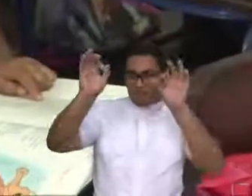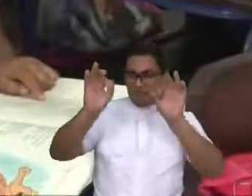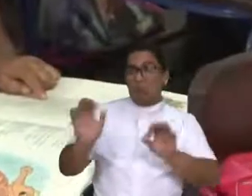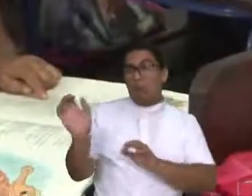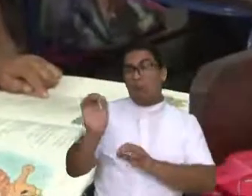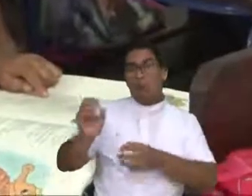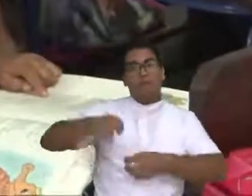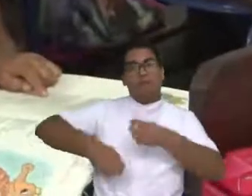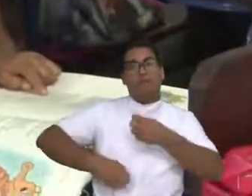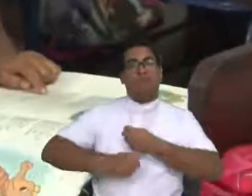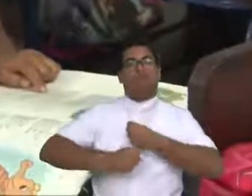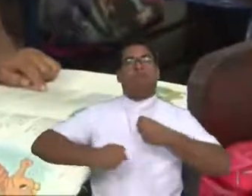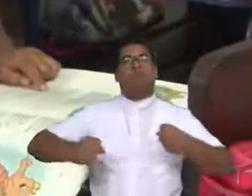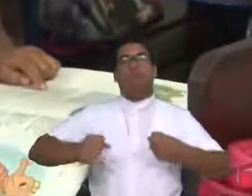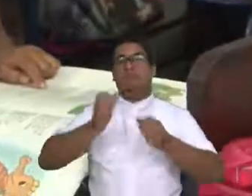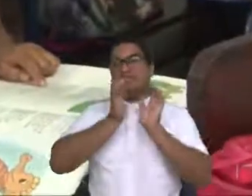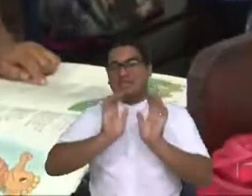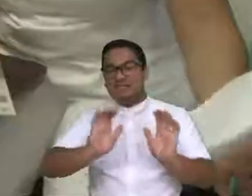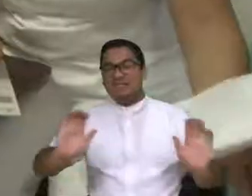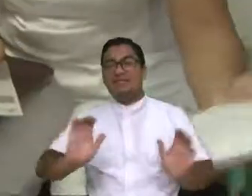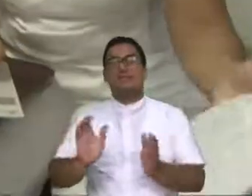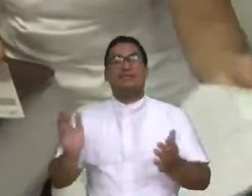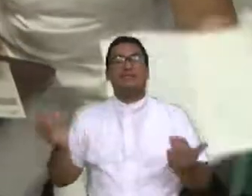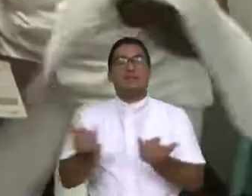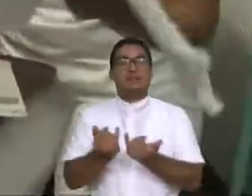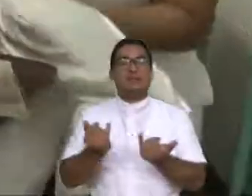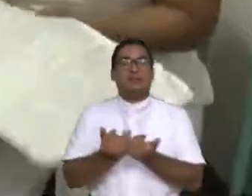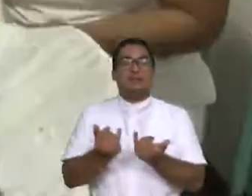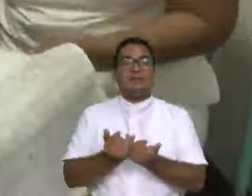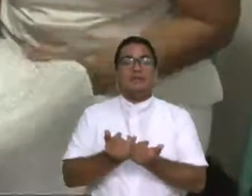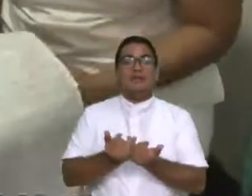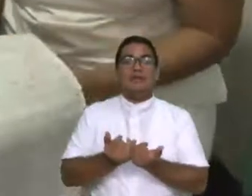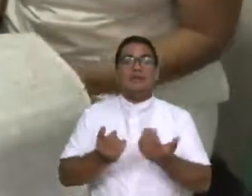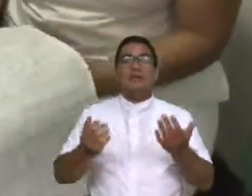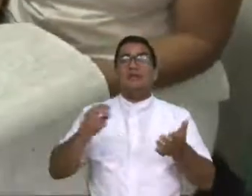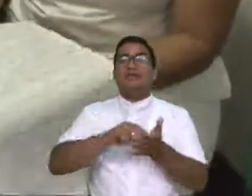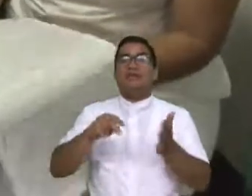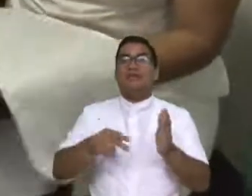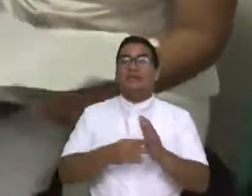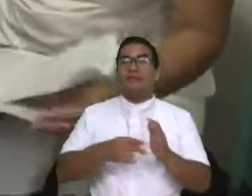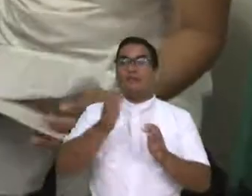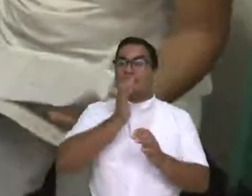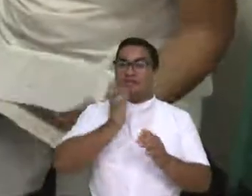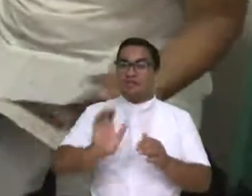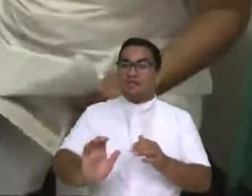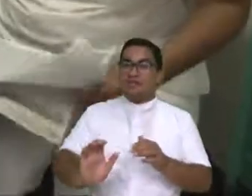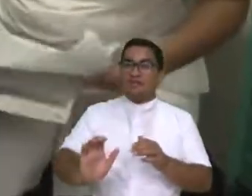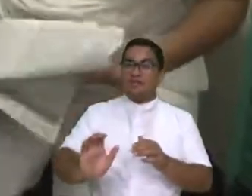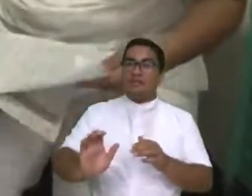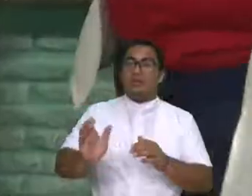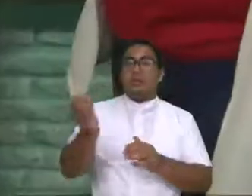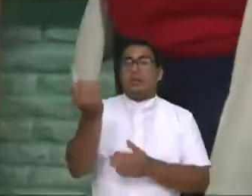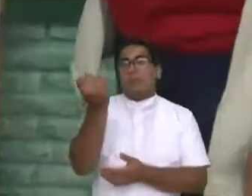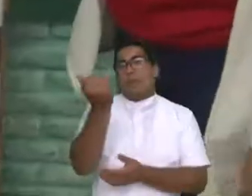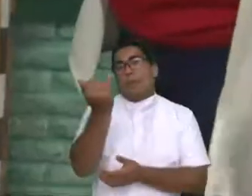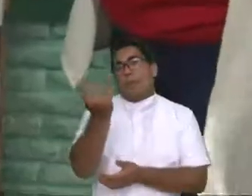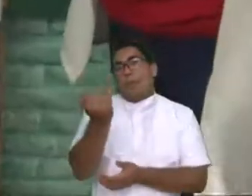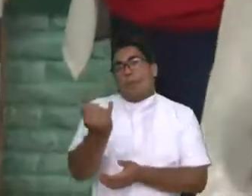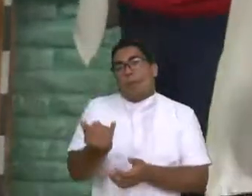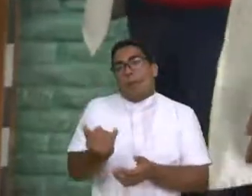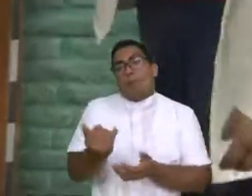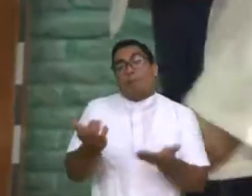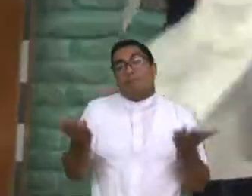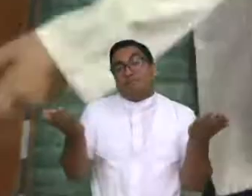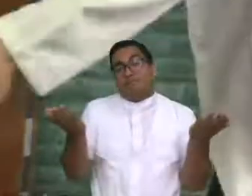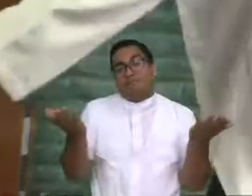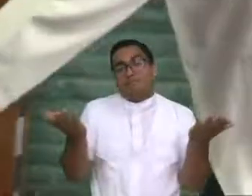de peso. Cabe mencionar que no solamente tomamos en cuenta como alteraciones de crecimiento a los niños que están bajo peso o muy delgado para su edad o